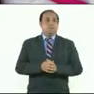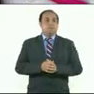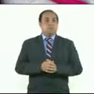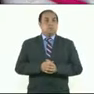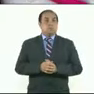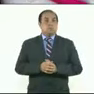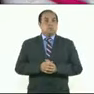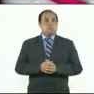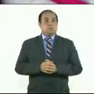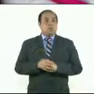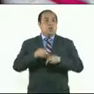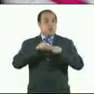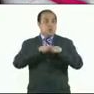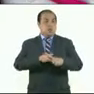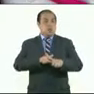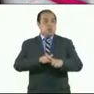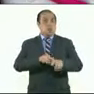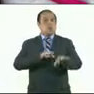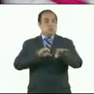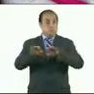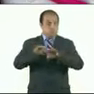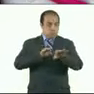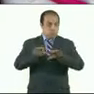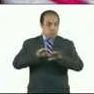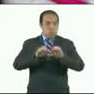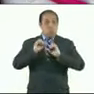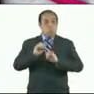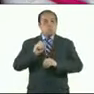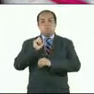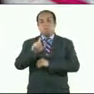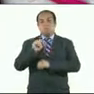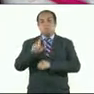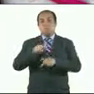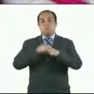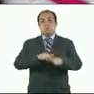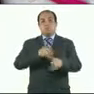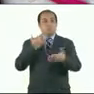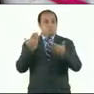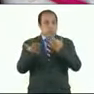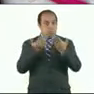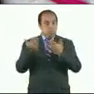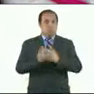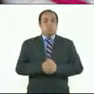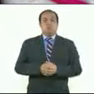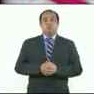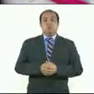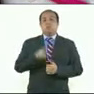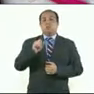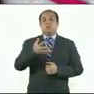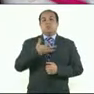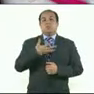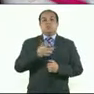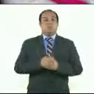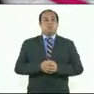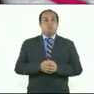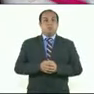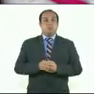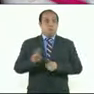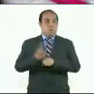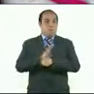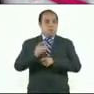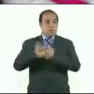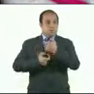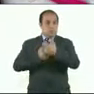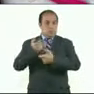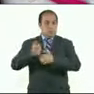seguir en el mercado laboral o también continuar con sus estudios y esto pues también generar un bienestar